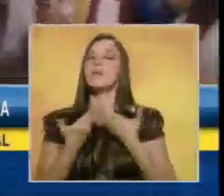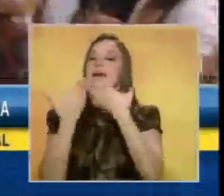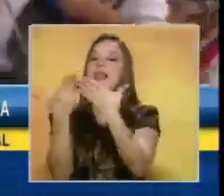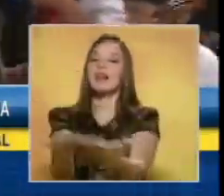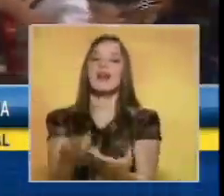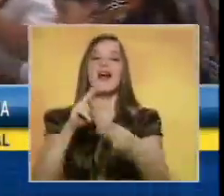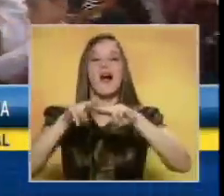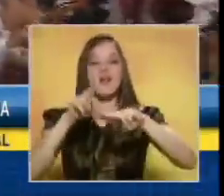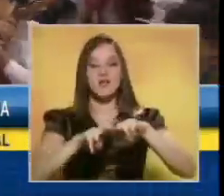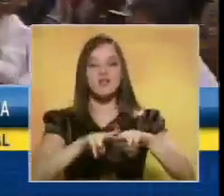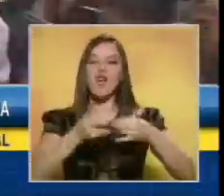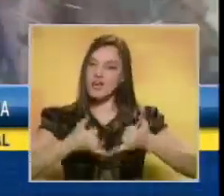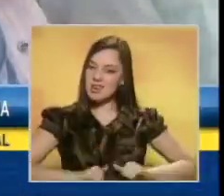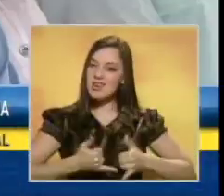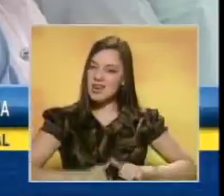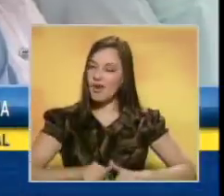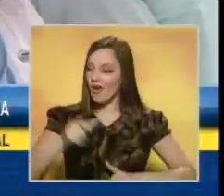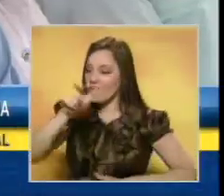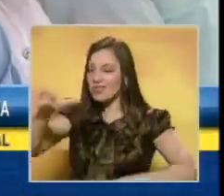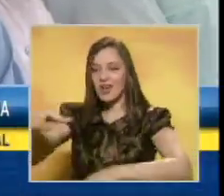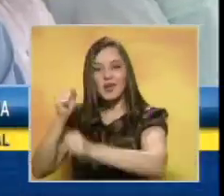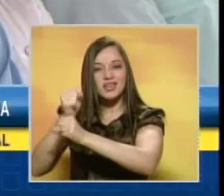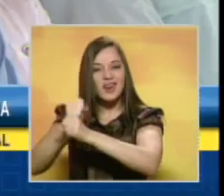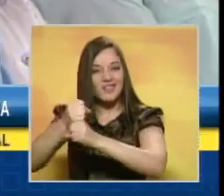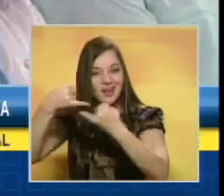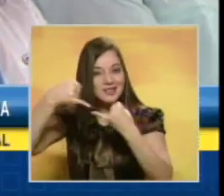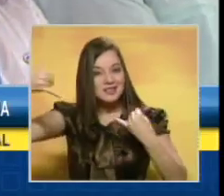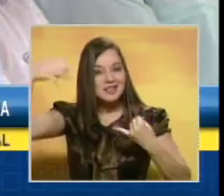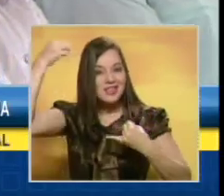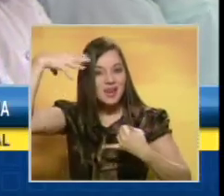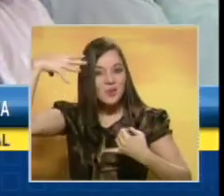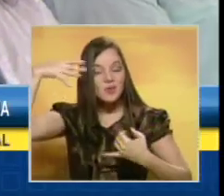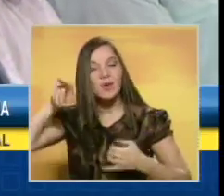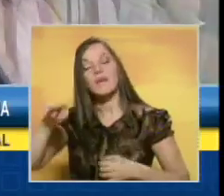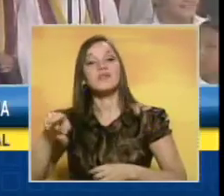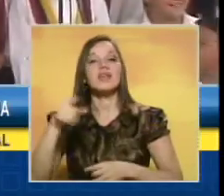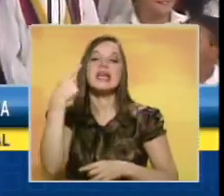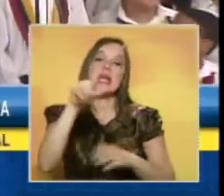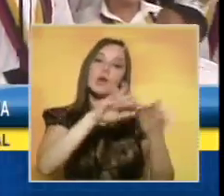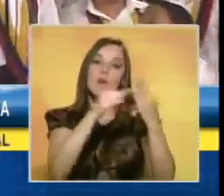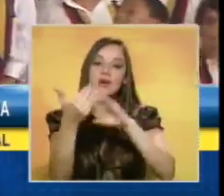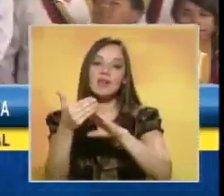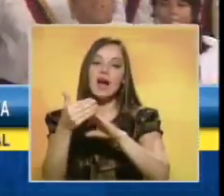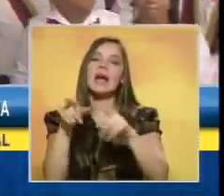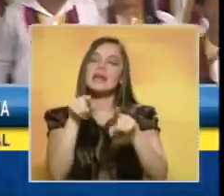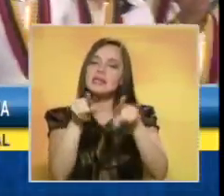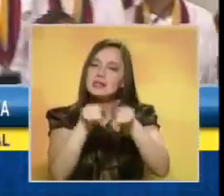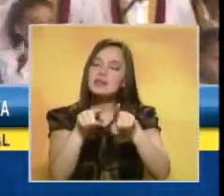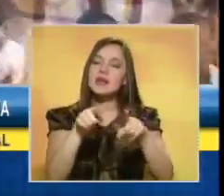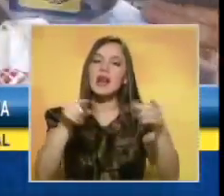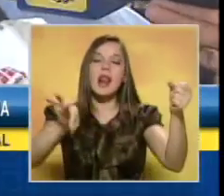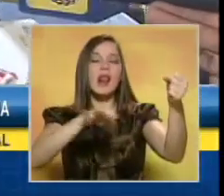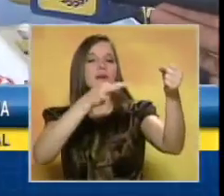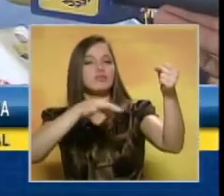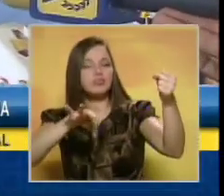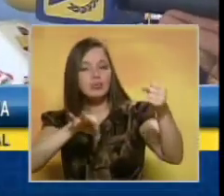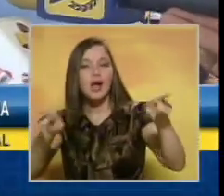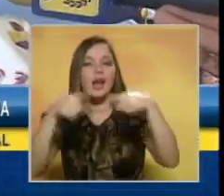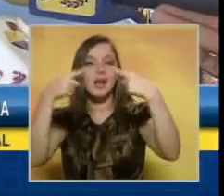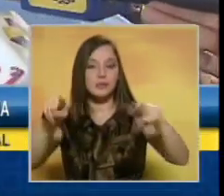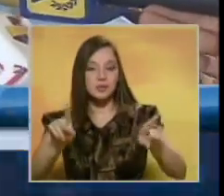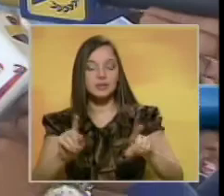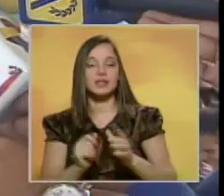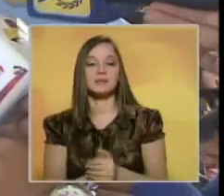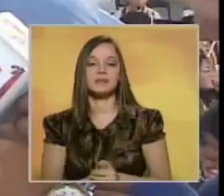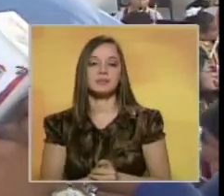los niños, hijos de los trabajadores de Corpoelec, y a las comunidades adyacentes la música como instrumento de inclusión social. Venezuela no es una